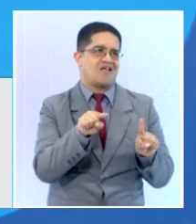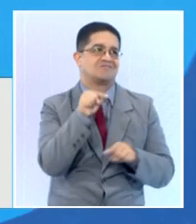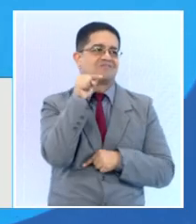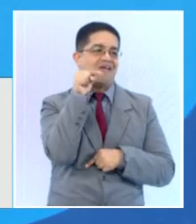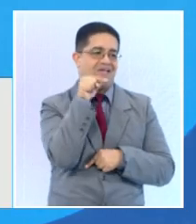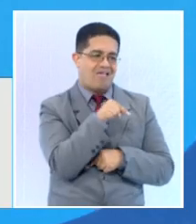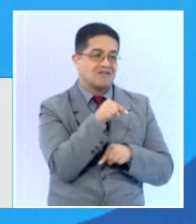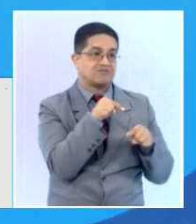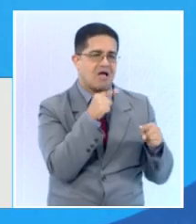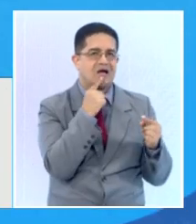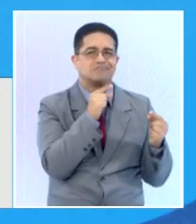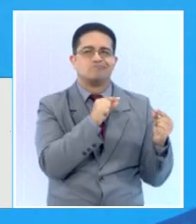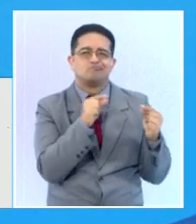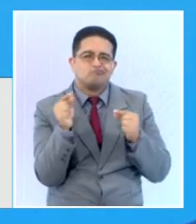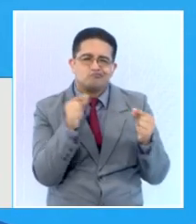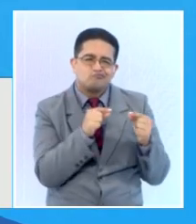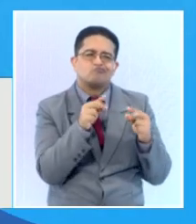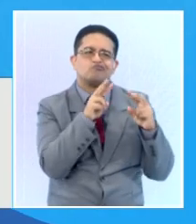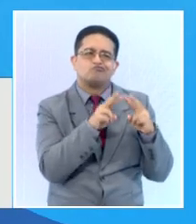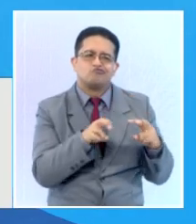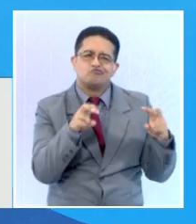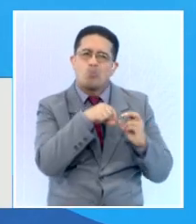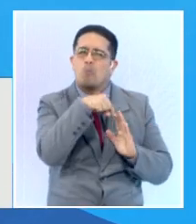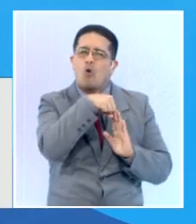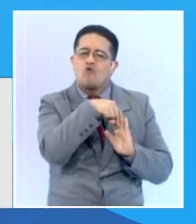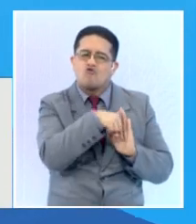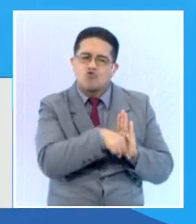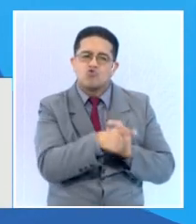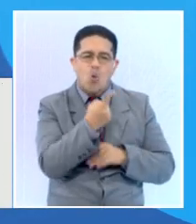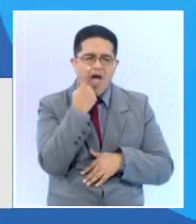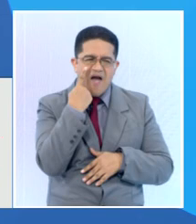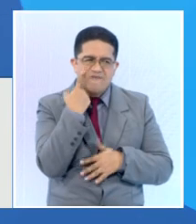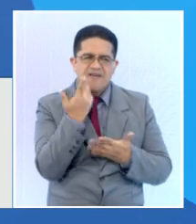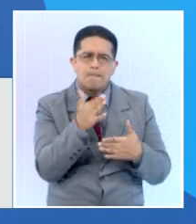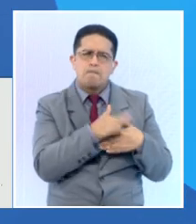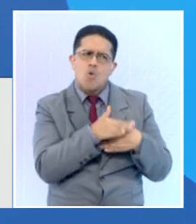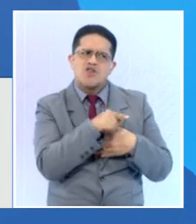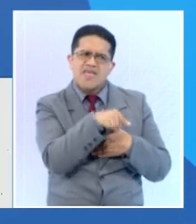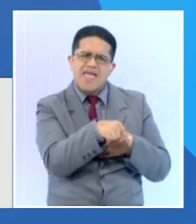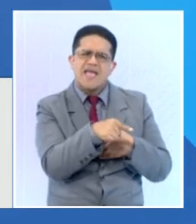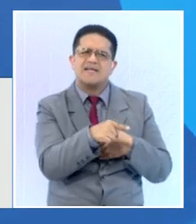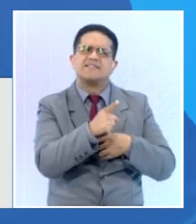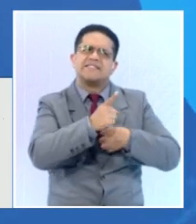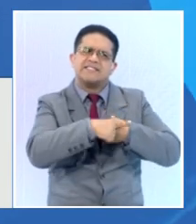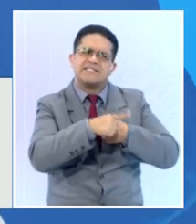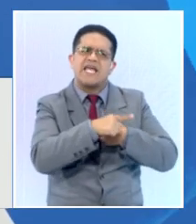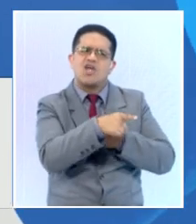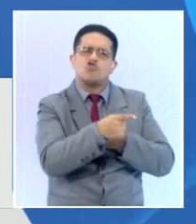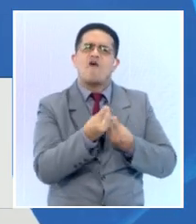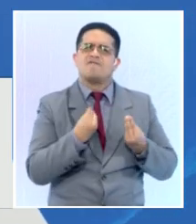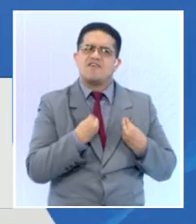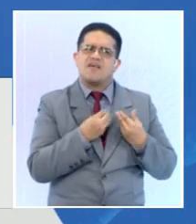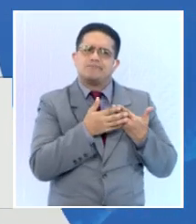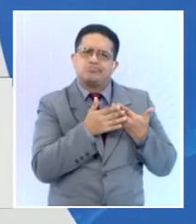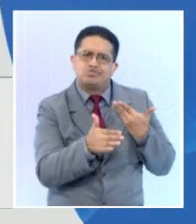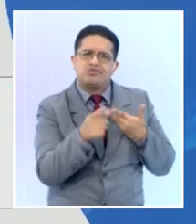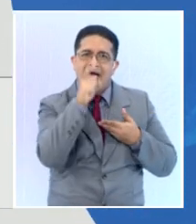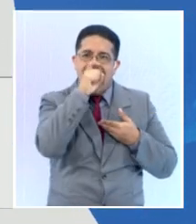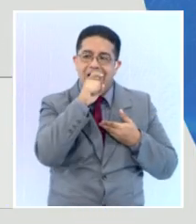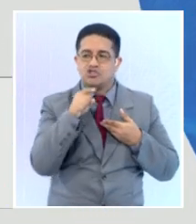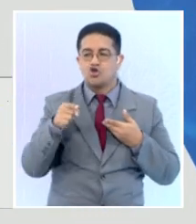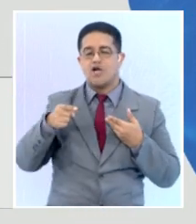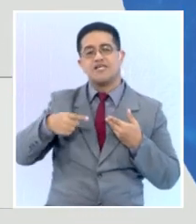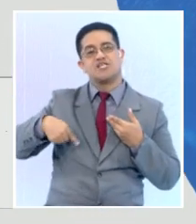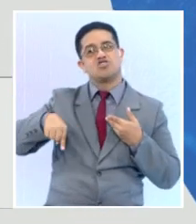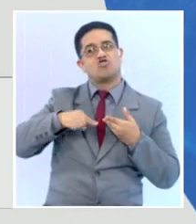punto de debatir y de estudiar más a fondo para ver qué los hace a ellos longevos y qué nos hace a nosotros